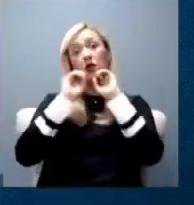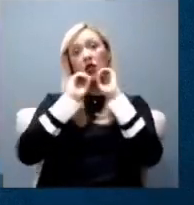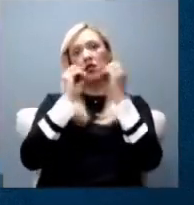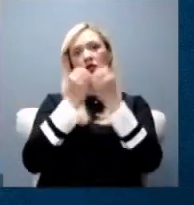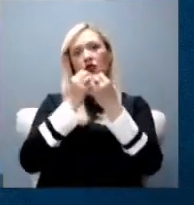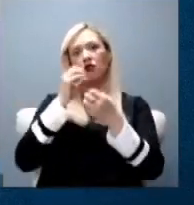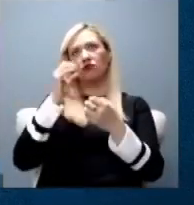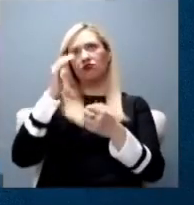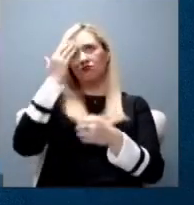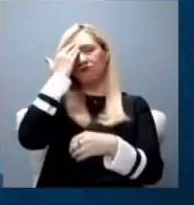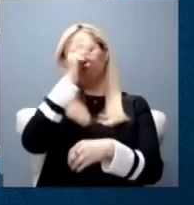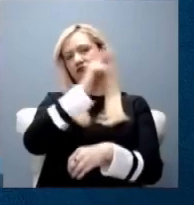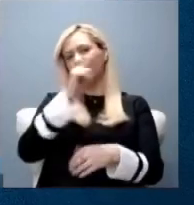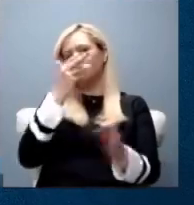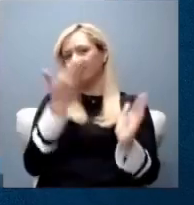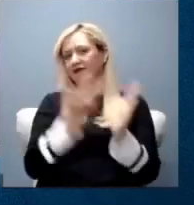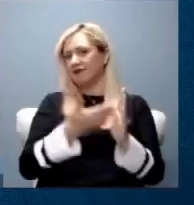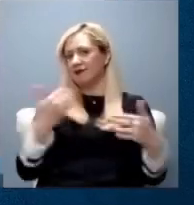en estos temas.